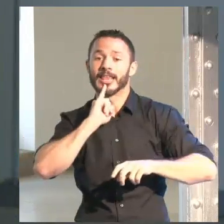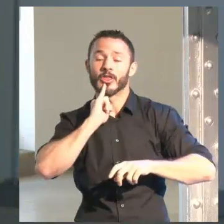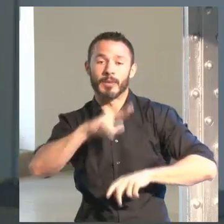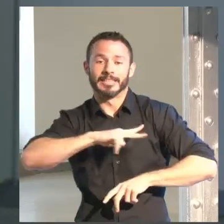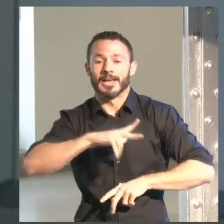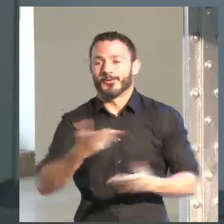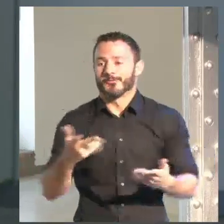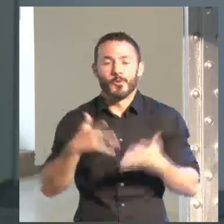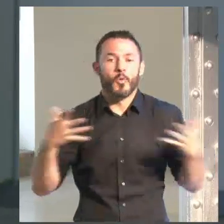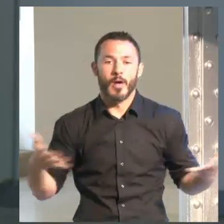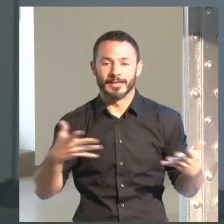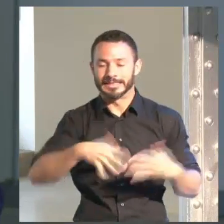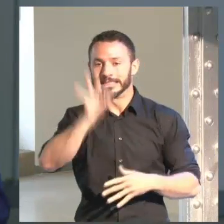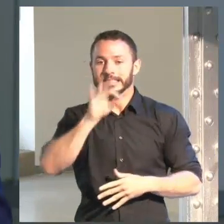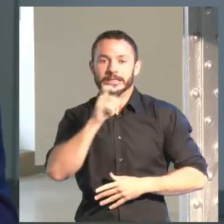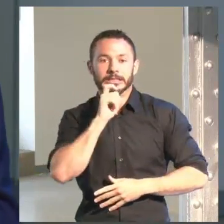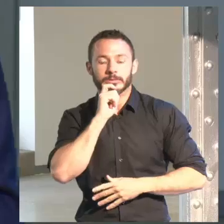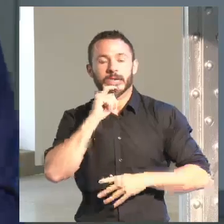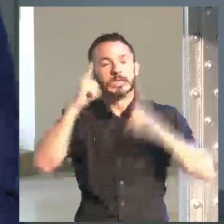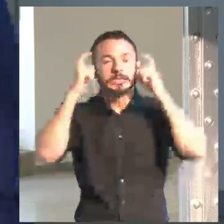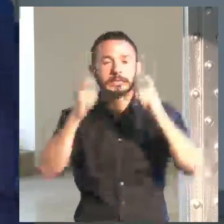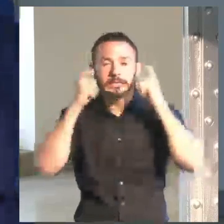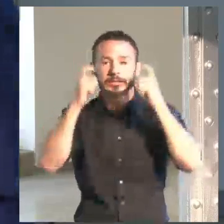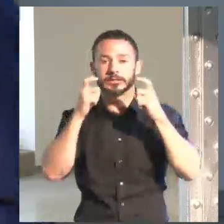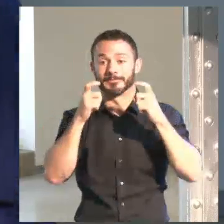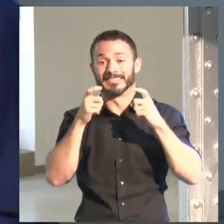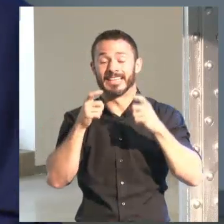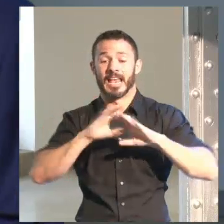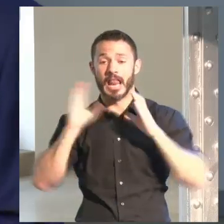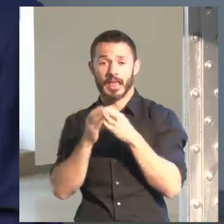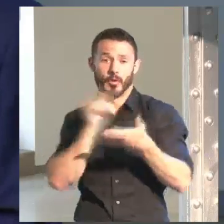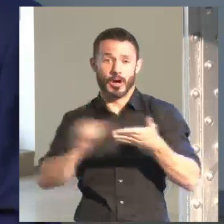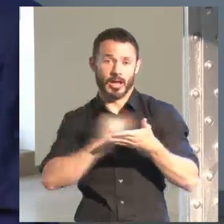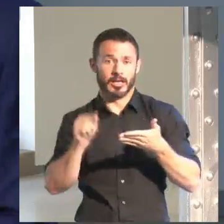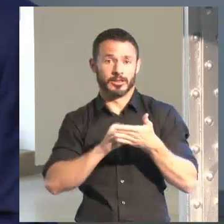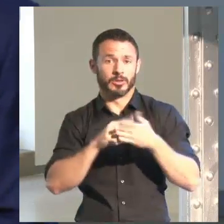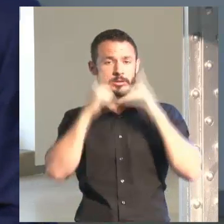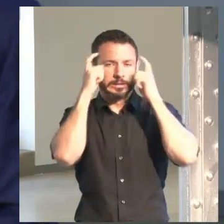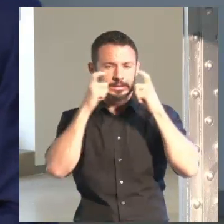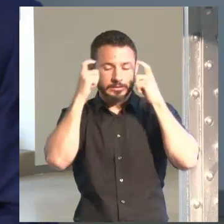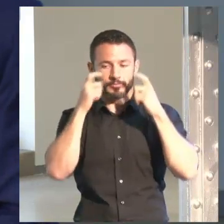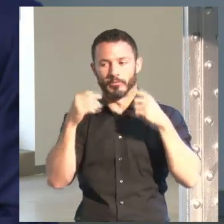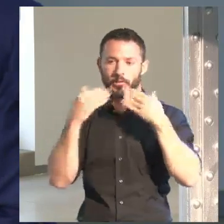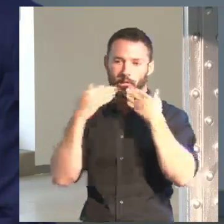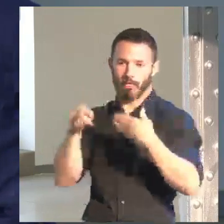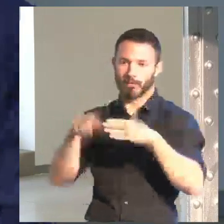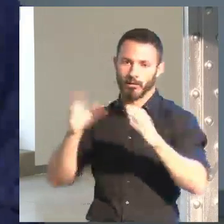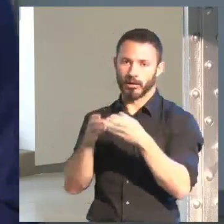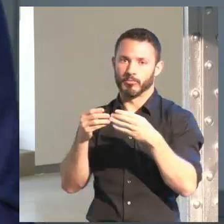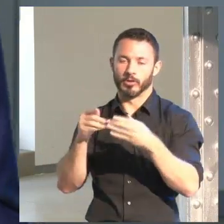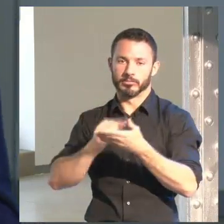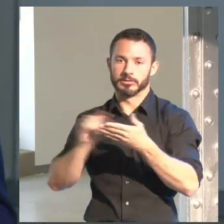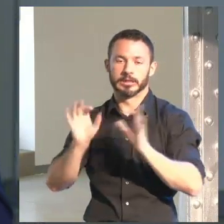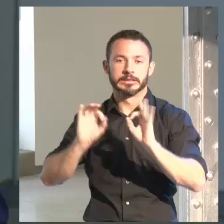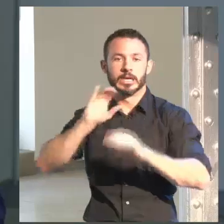sido uno de los esfuerzos que al equipo redactor, a quien le quiero dar una vez más las gracias, y muy especialmente